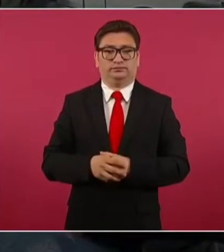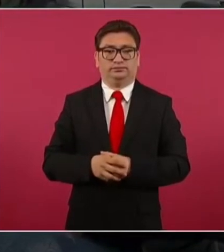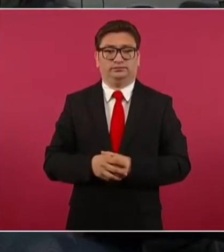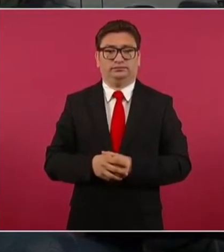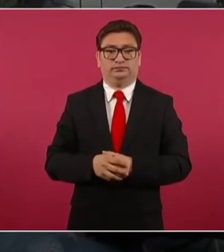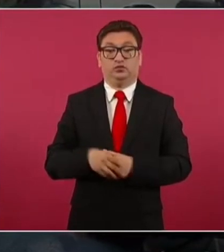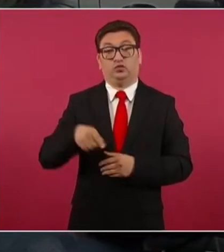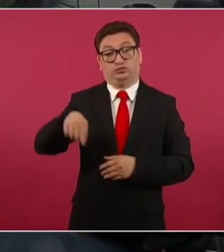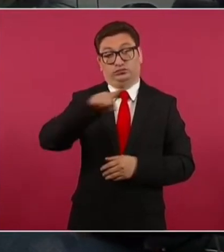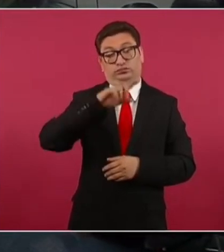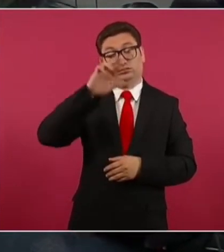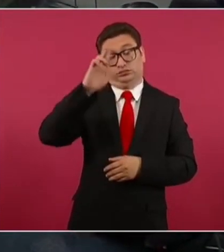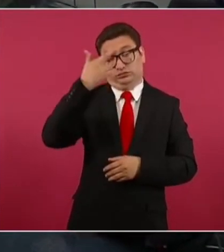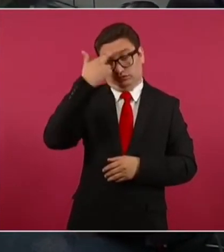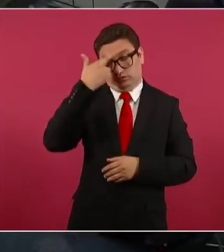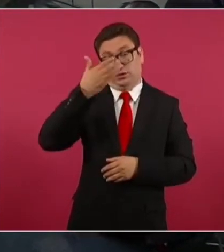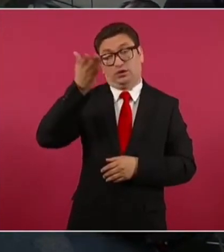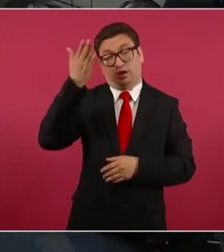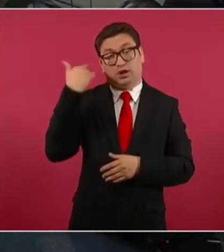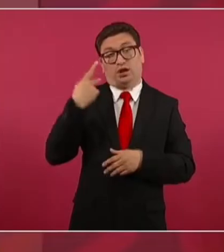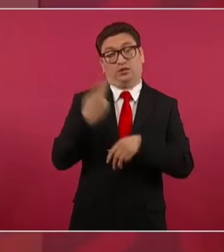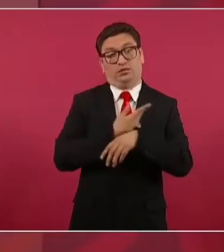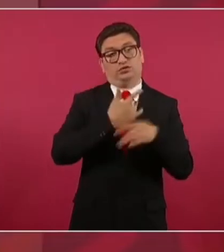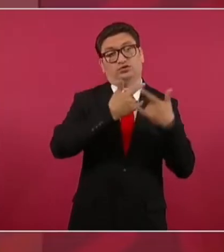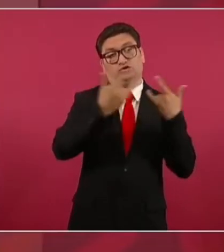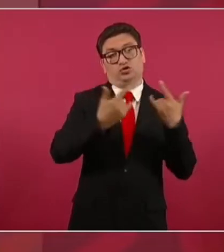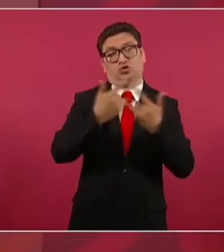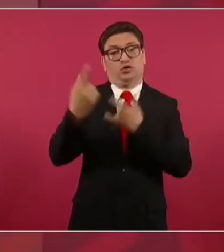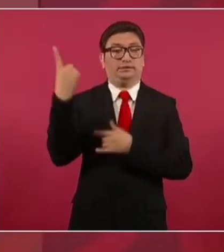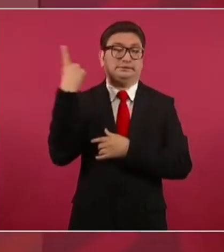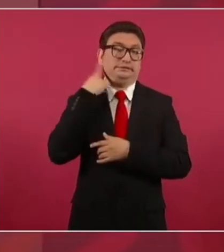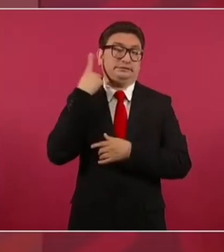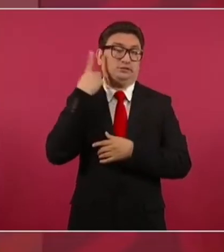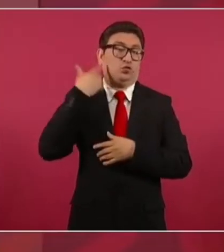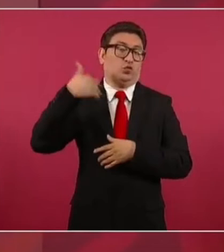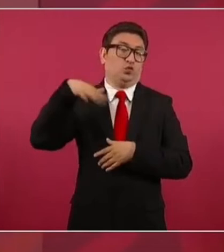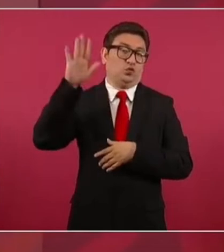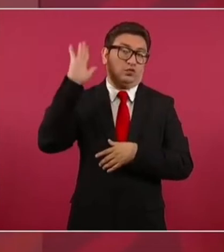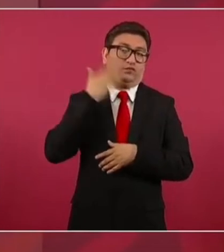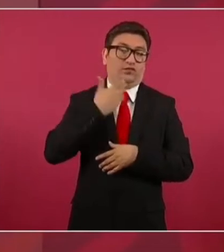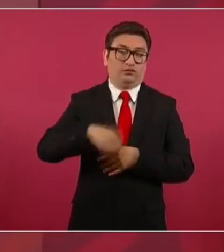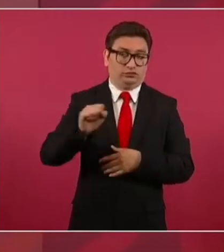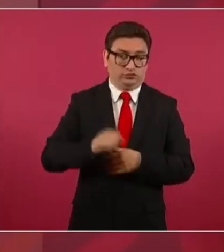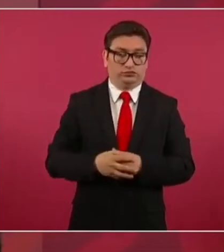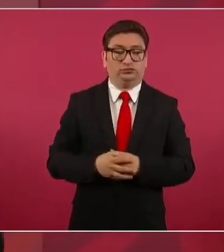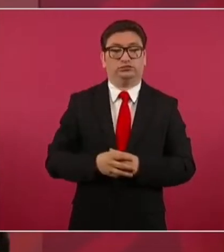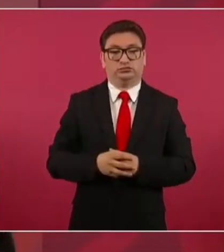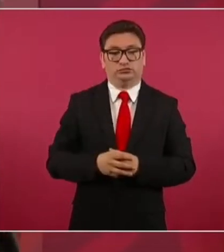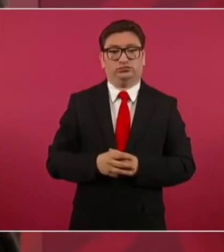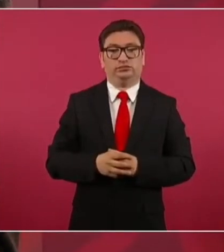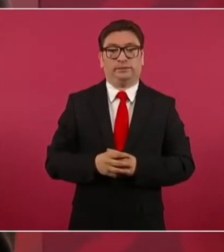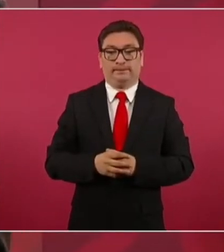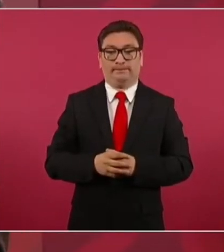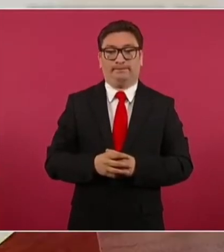Nada más recuerden algunos casos sonados, muy sonados, que